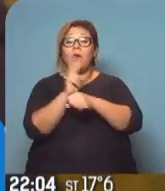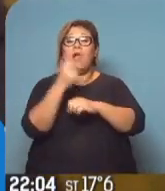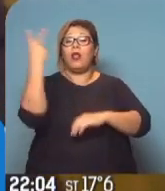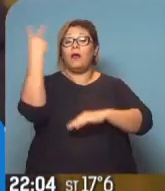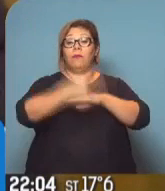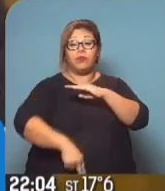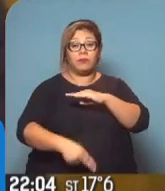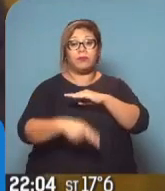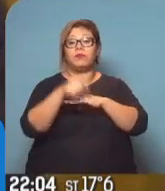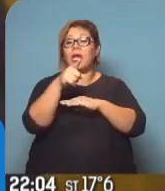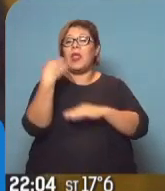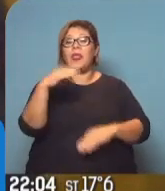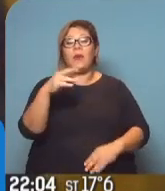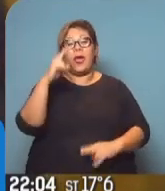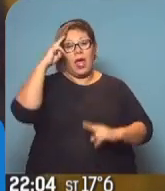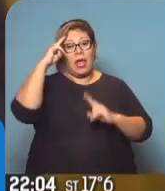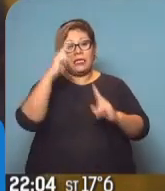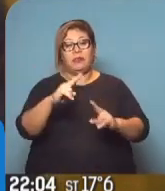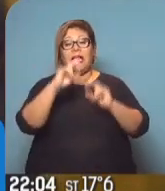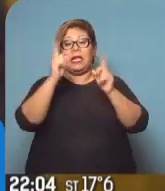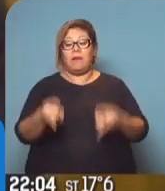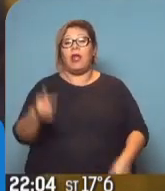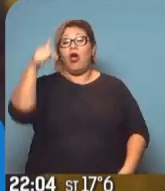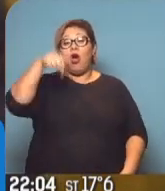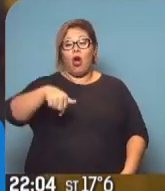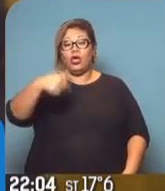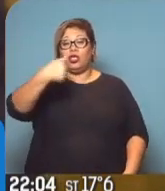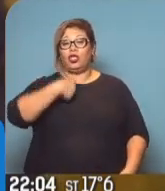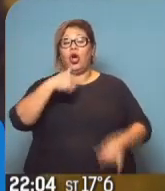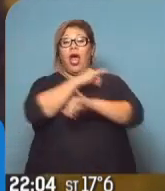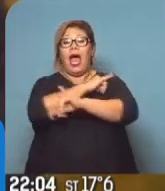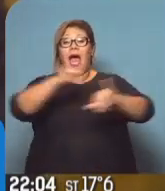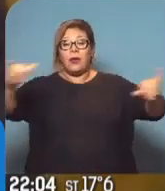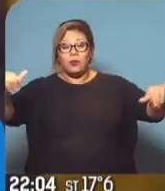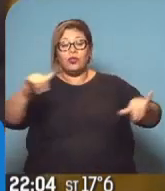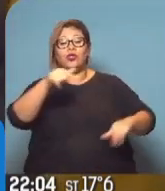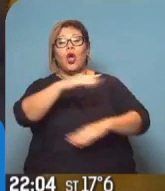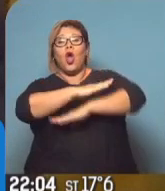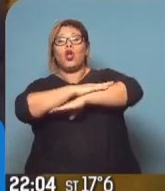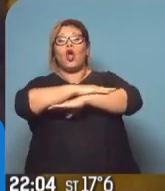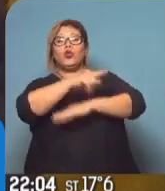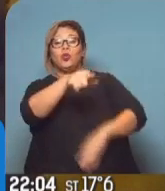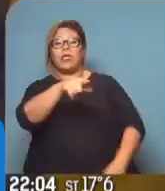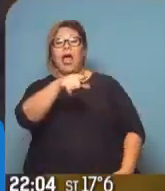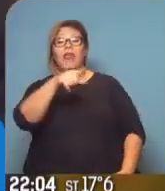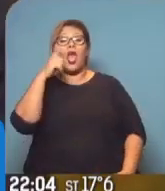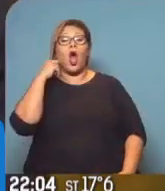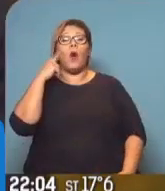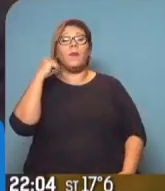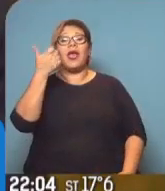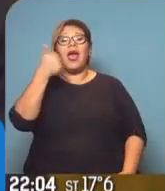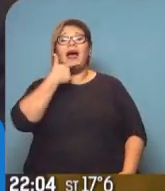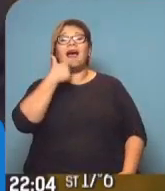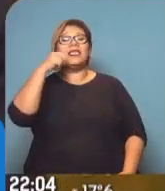soberana del Estado ecuatoriano. Hoy anuncio que la conducta irrespetuosa y agresiva del señor Julian Assange, las